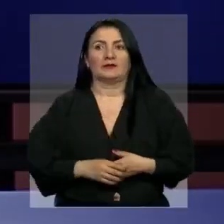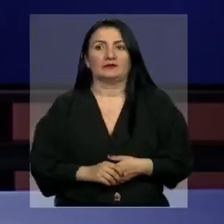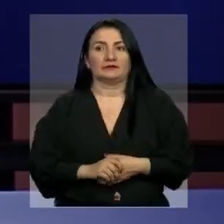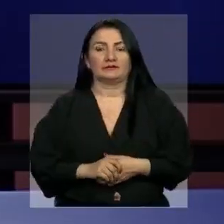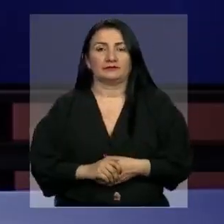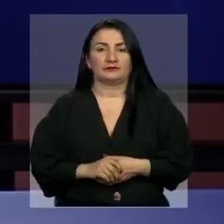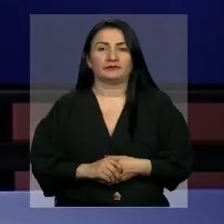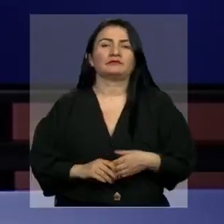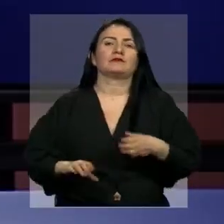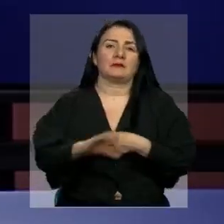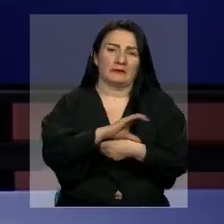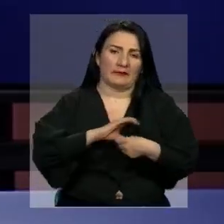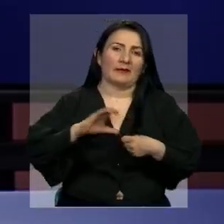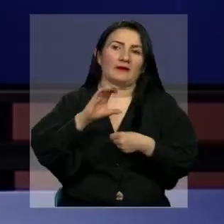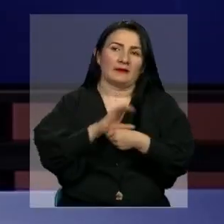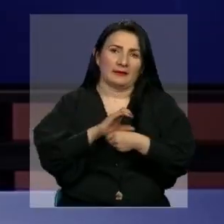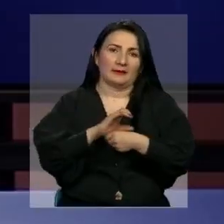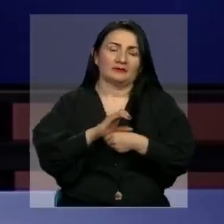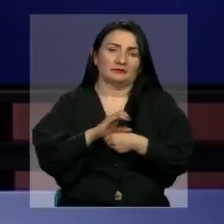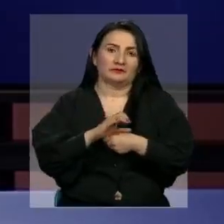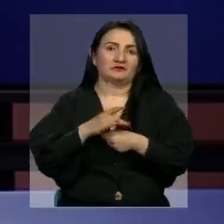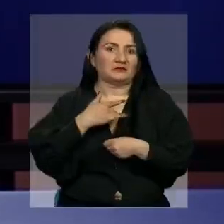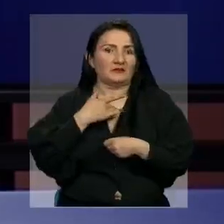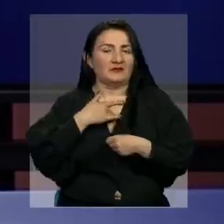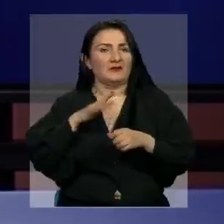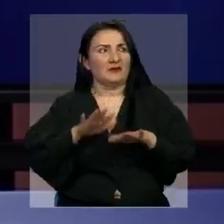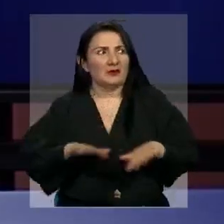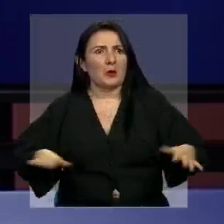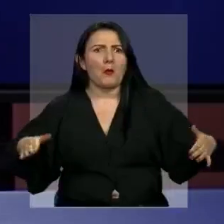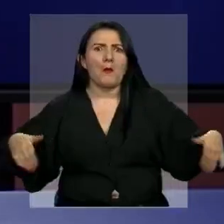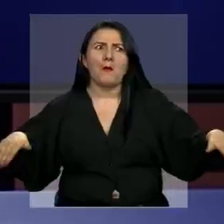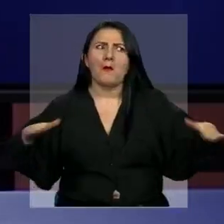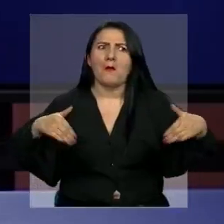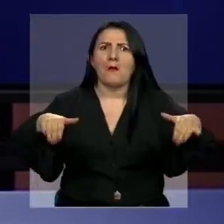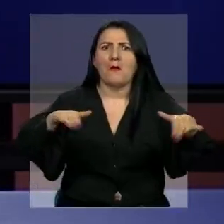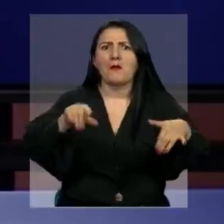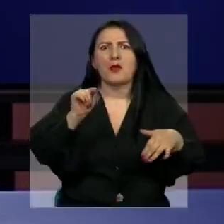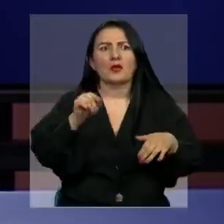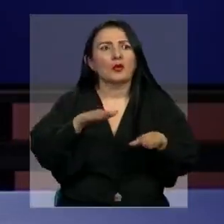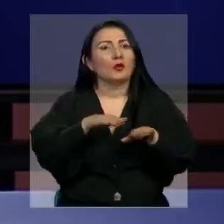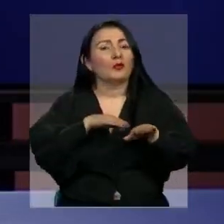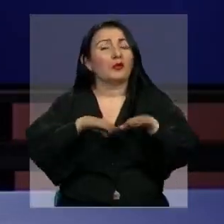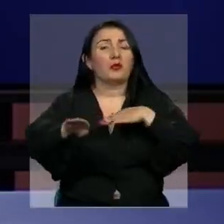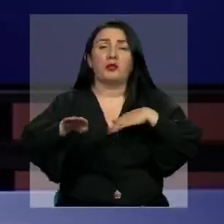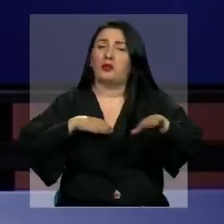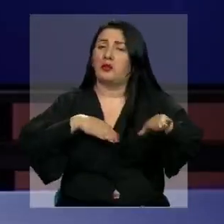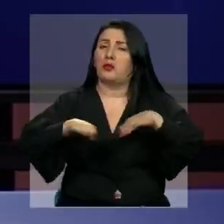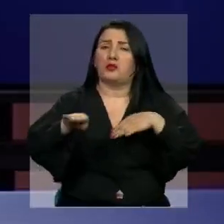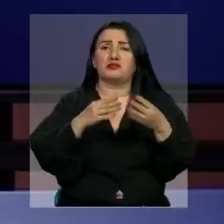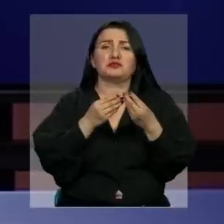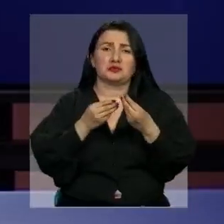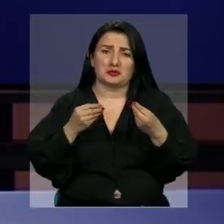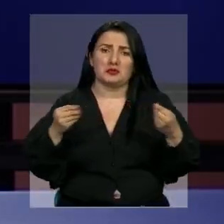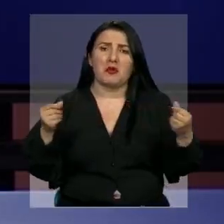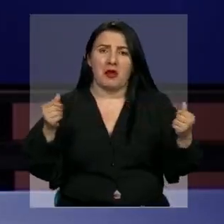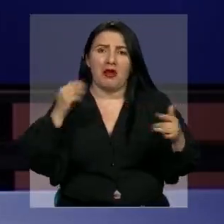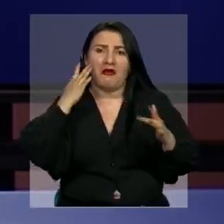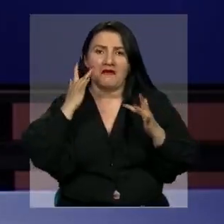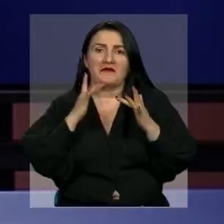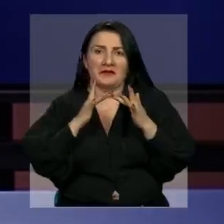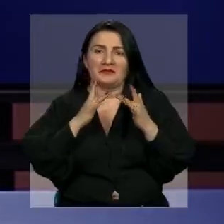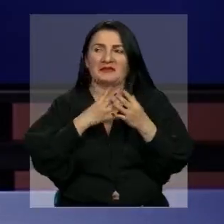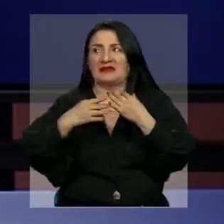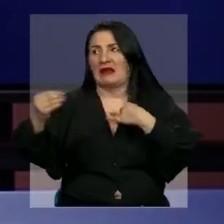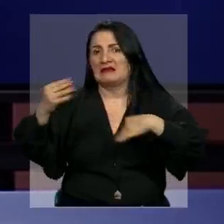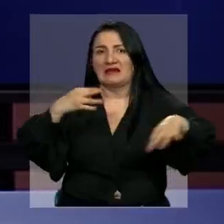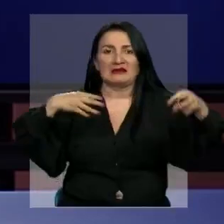Y bueno, la ciudad evidentemente ya se siente un poco más vacía que lo normal y el tráfico ha estado también correspondiente a la salida de